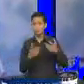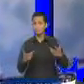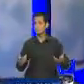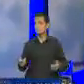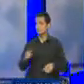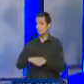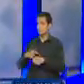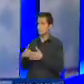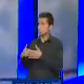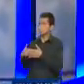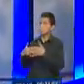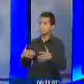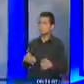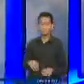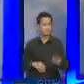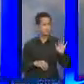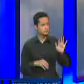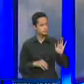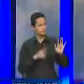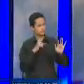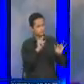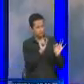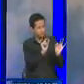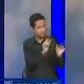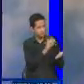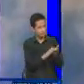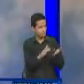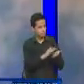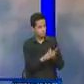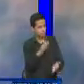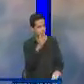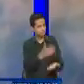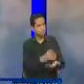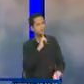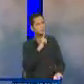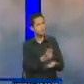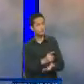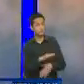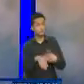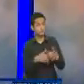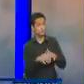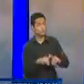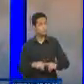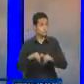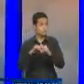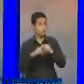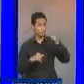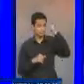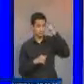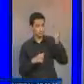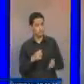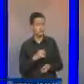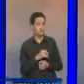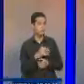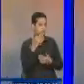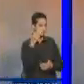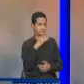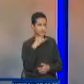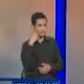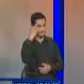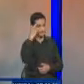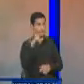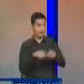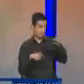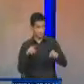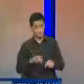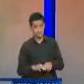tan prolongado. Solo interrumpo para una precisión. Sí, es verdad que es dinámico, pero tenemos un común denominador en el capital político de Rafael Correa. A veces un poquito